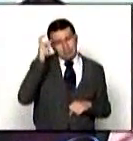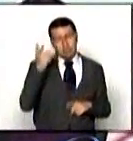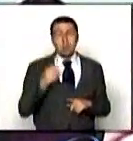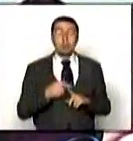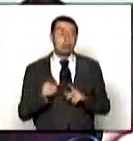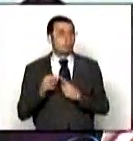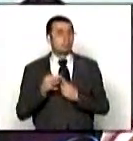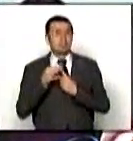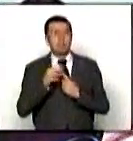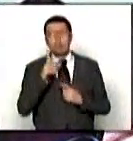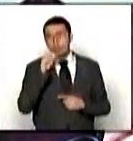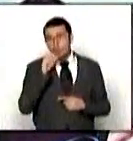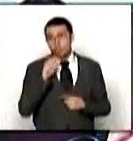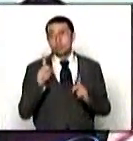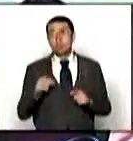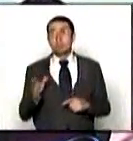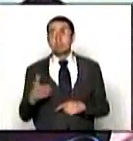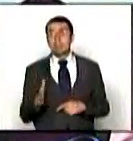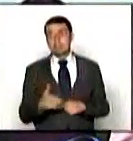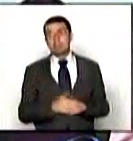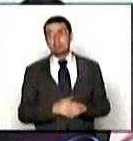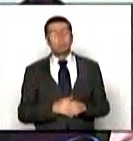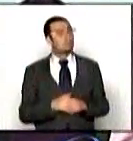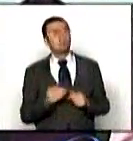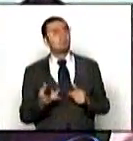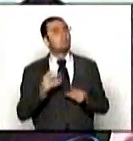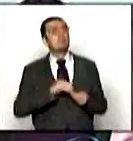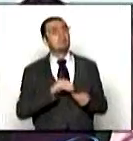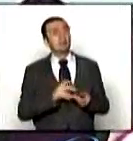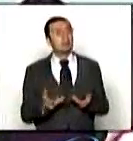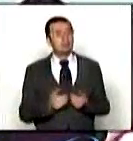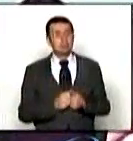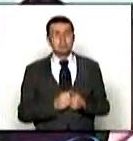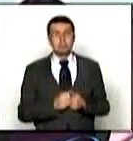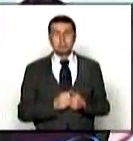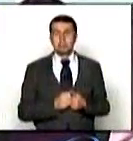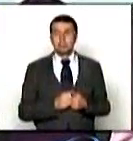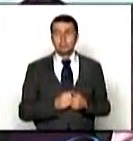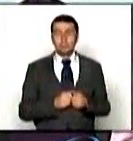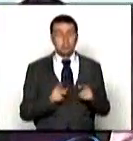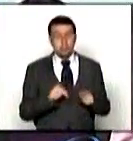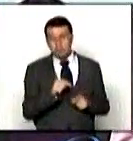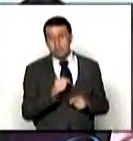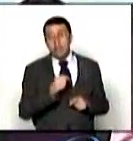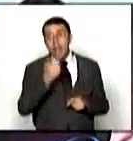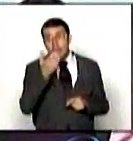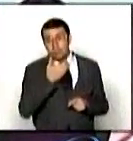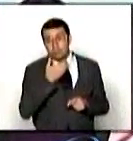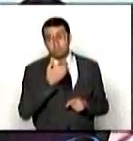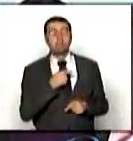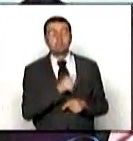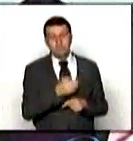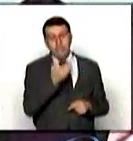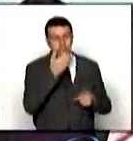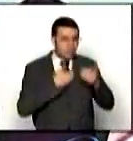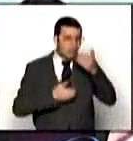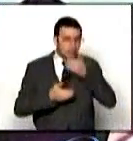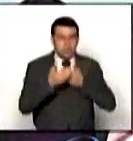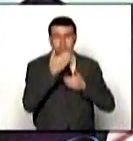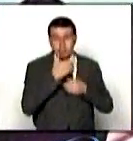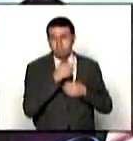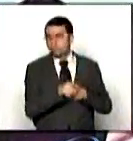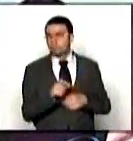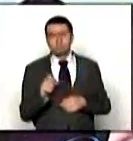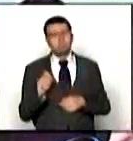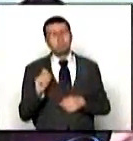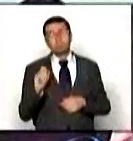pescado. El resto del plato de desayuno del niño debe estar lleno de frutas. Las frutas es el primer alimento que deben